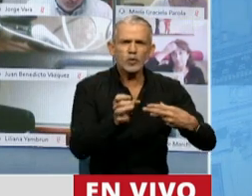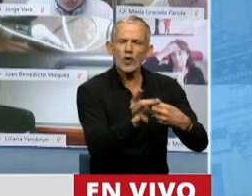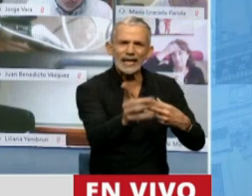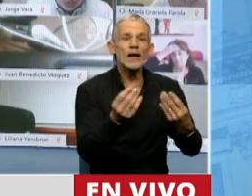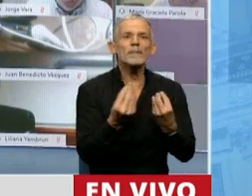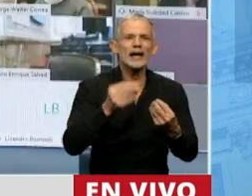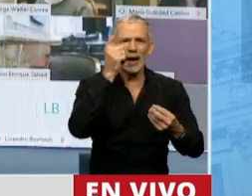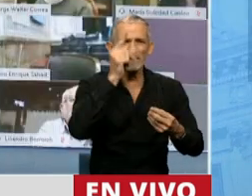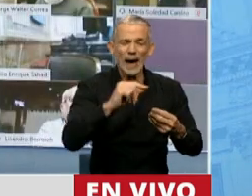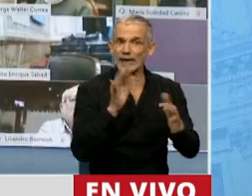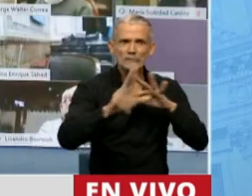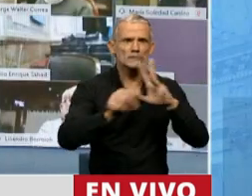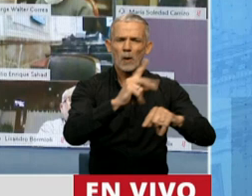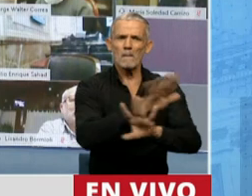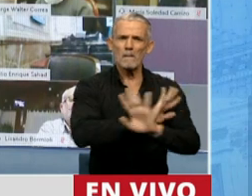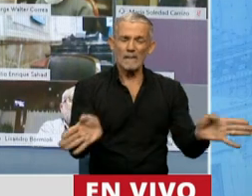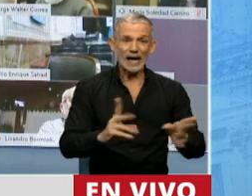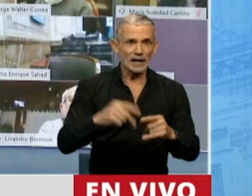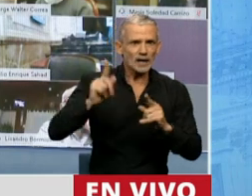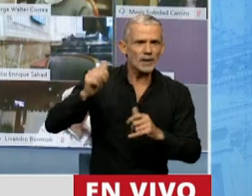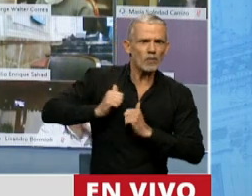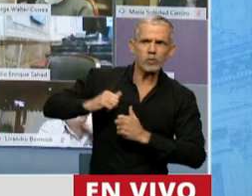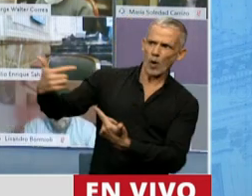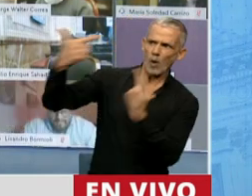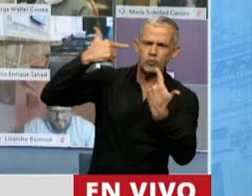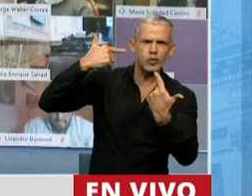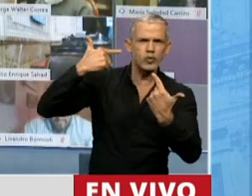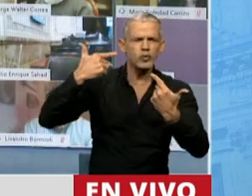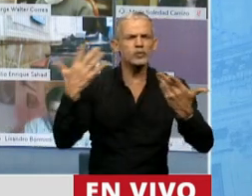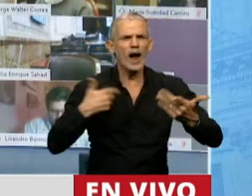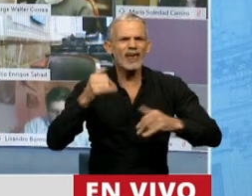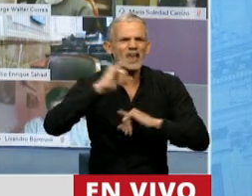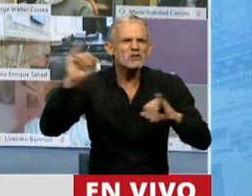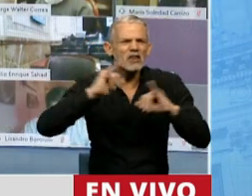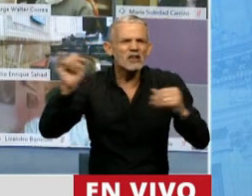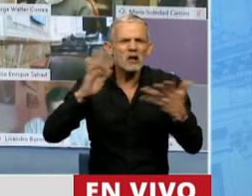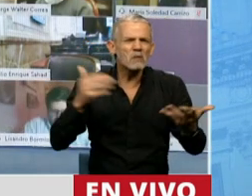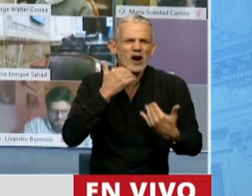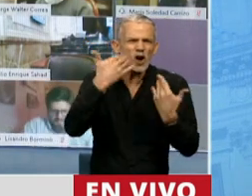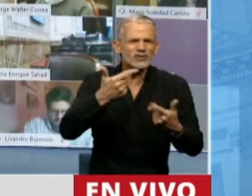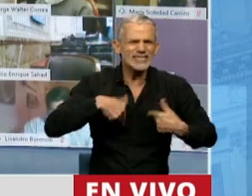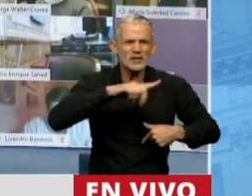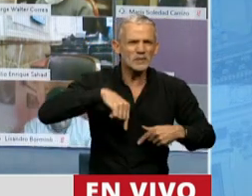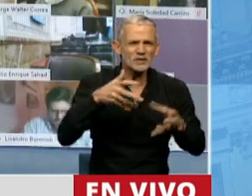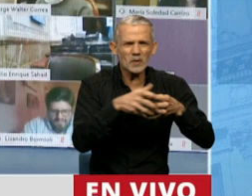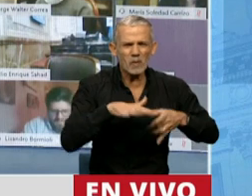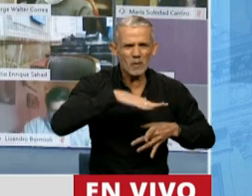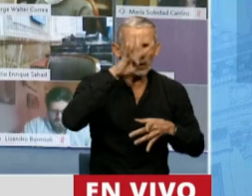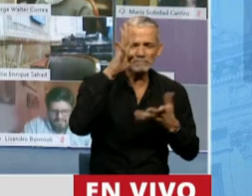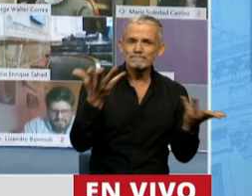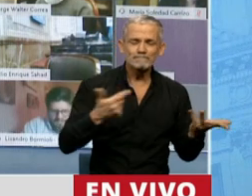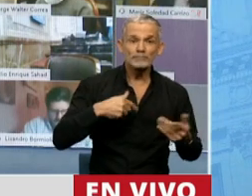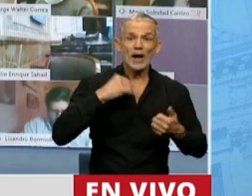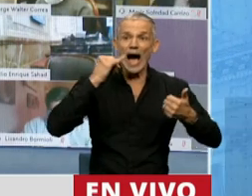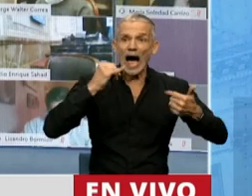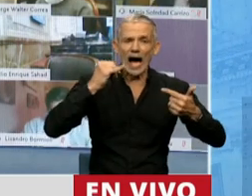robo maderero incluso nos mandaron la Infantería y nos apuntaron y nuestras denuncias parecieran que nos sirven a nosotros se nos termina el